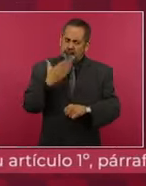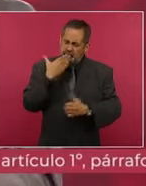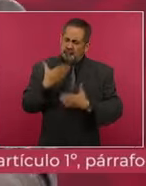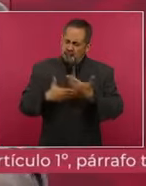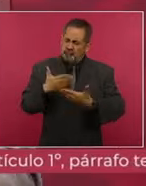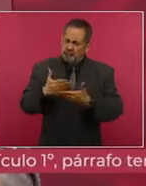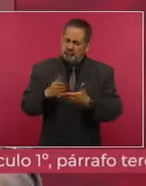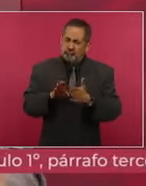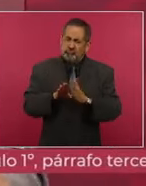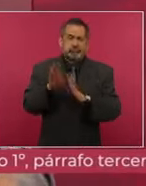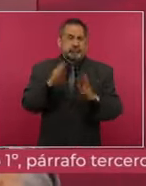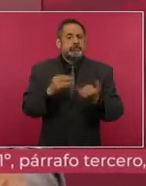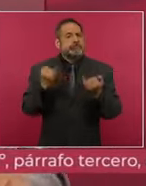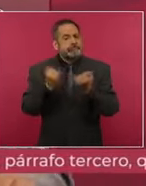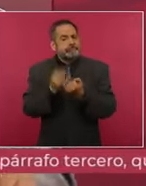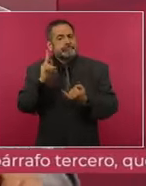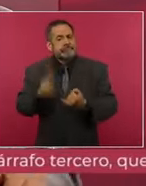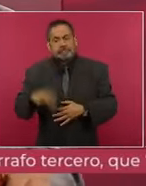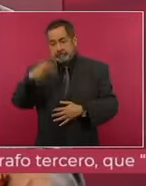Por eso es grande nuestro país.